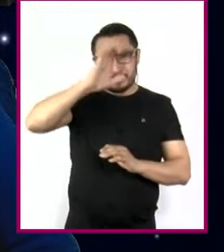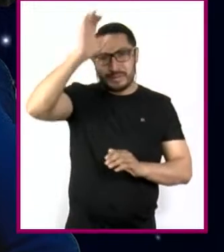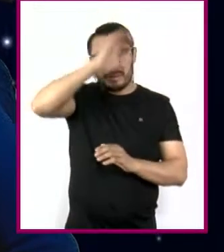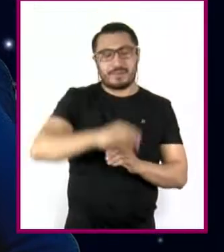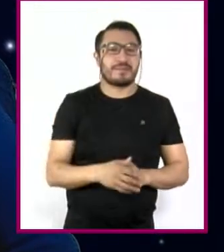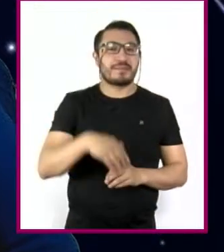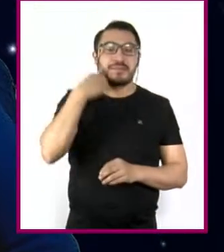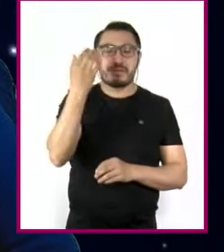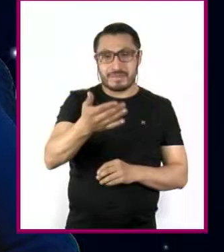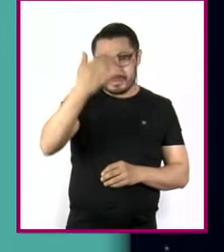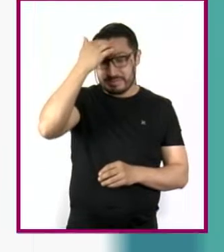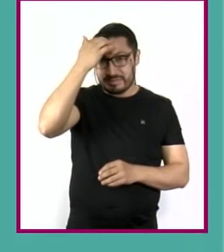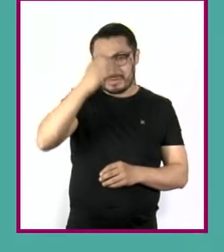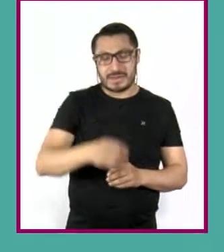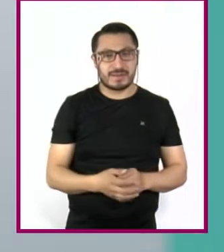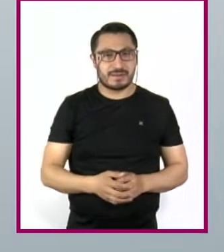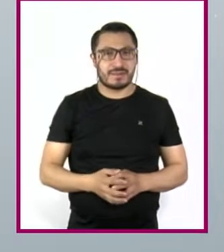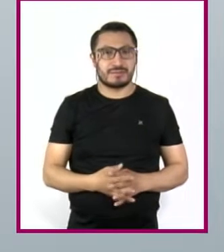Yo quiero saber qué onda.